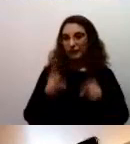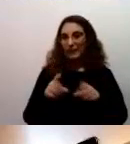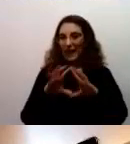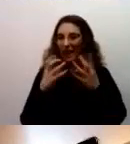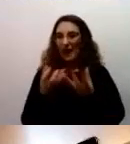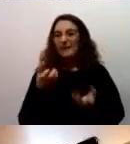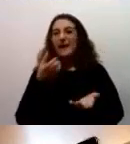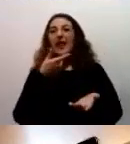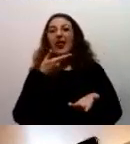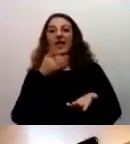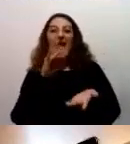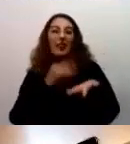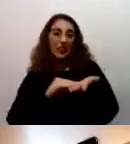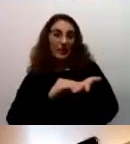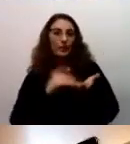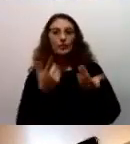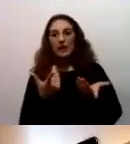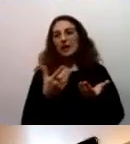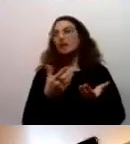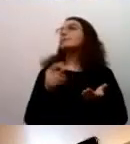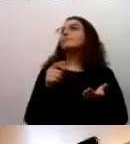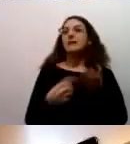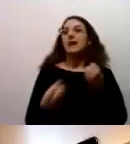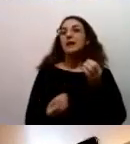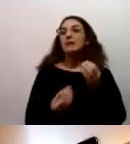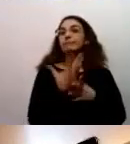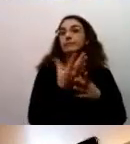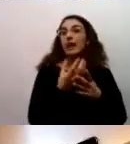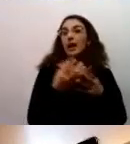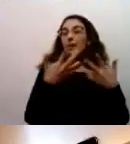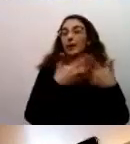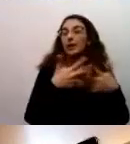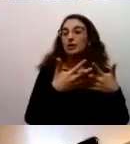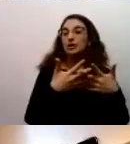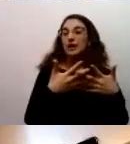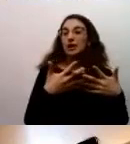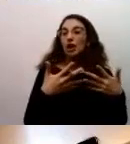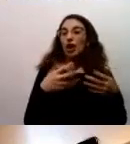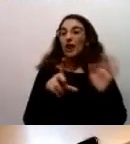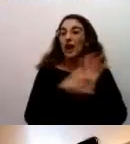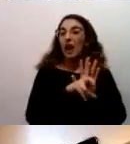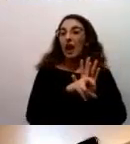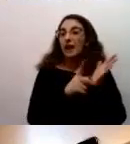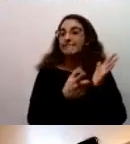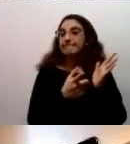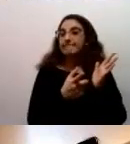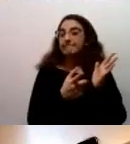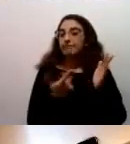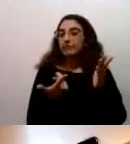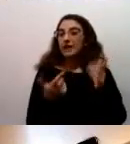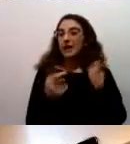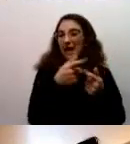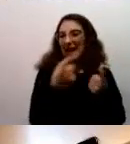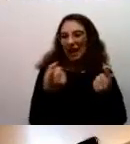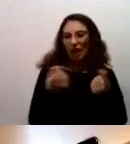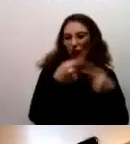estableció el 6/3/2018 un proyecto de ley que contempla todos los requisitos que tienen que